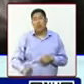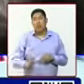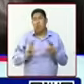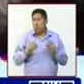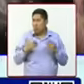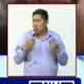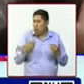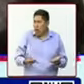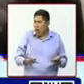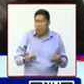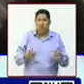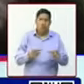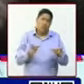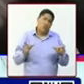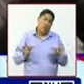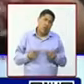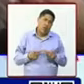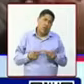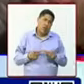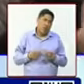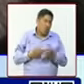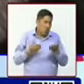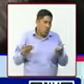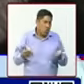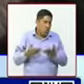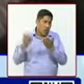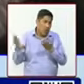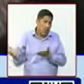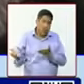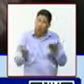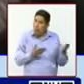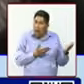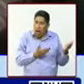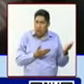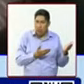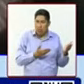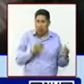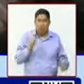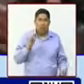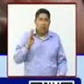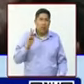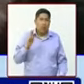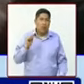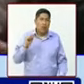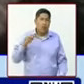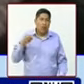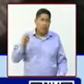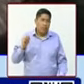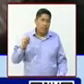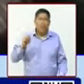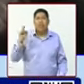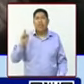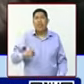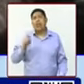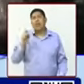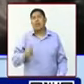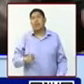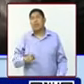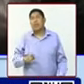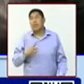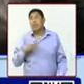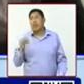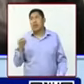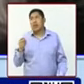hay un lugar donde lo puedan llevar o donde lo puedan rehabilitar. Abraham, porque realmente él necesita, y